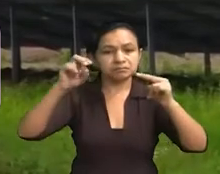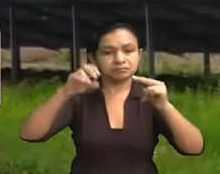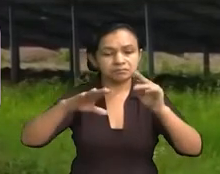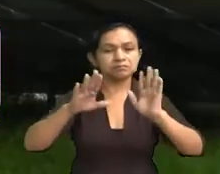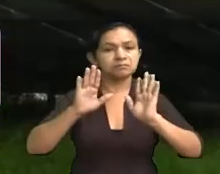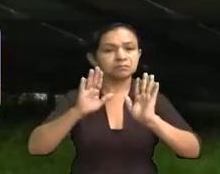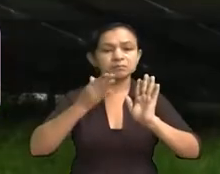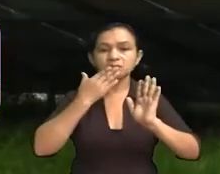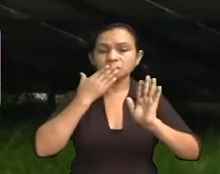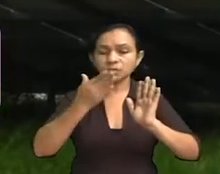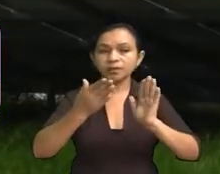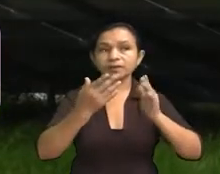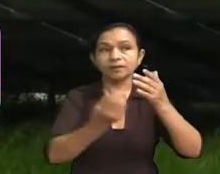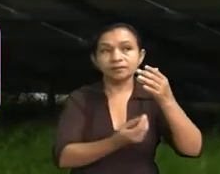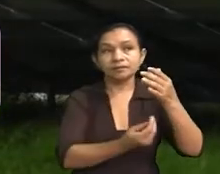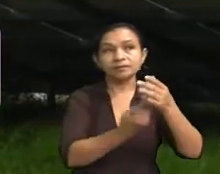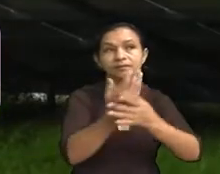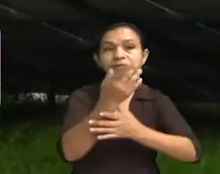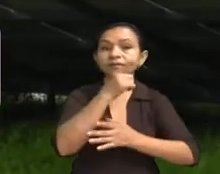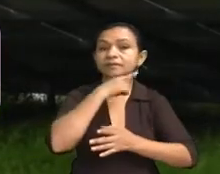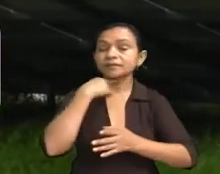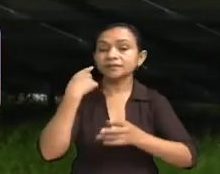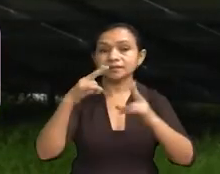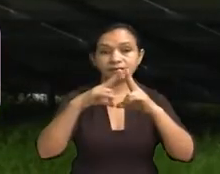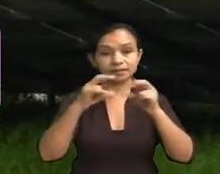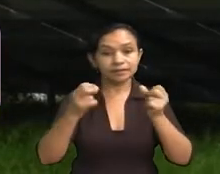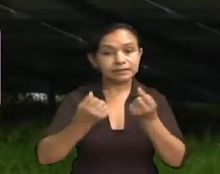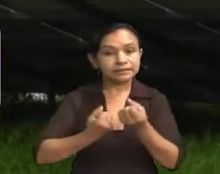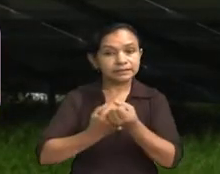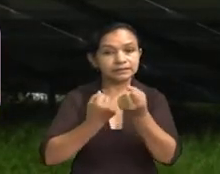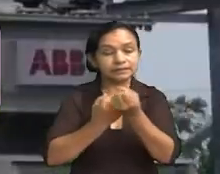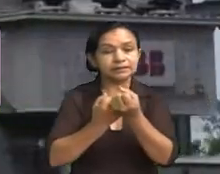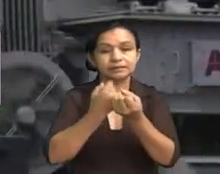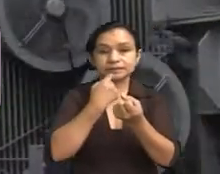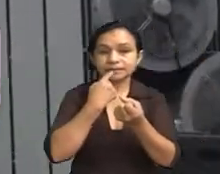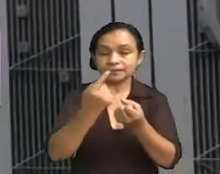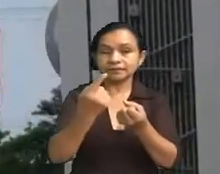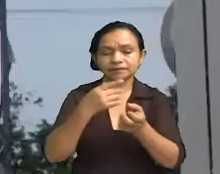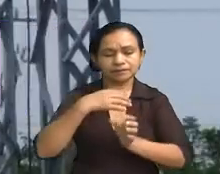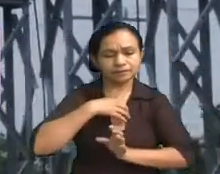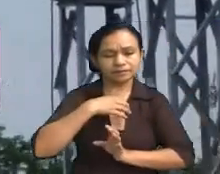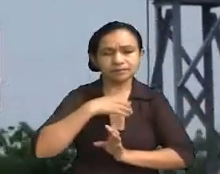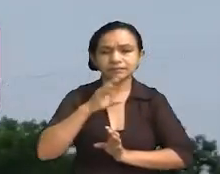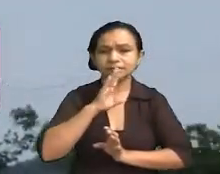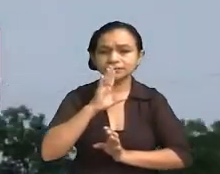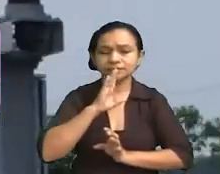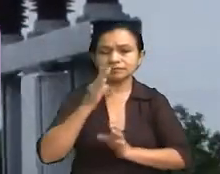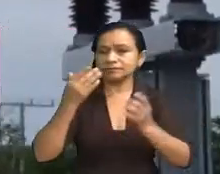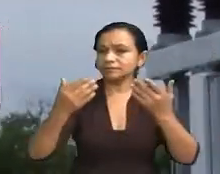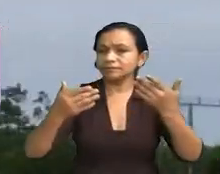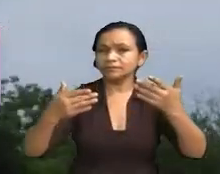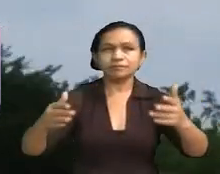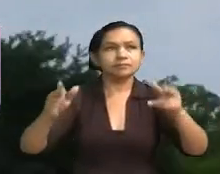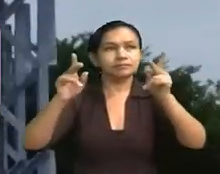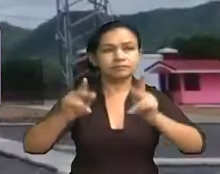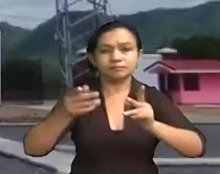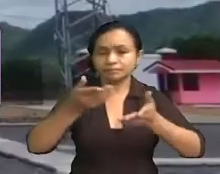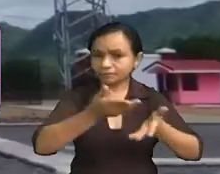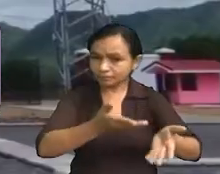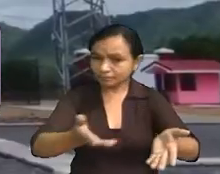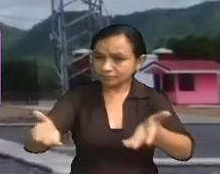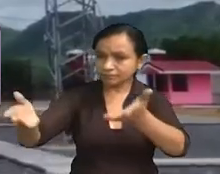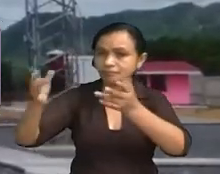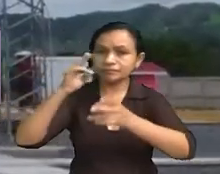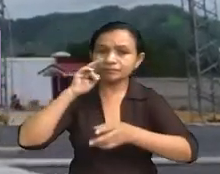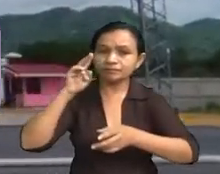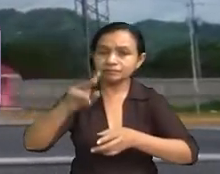zonas productivas reales del país. Uno de los motores, y lo dijeron con sus palabras, es decir, aquí cualquiera puede ir a constatar lo que dijeron los